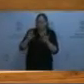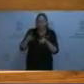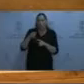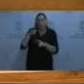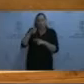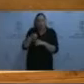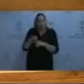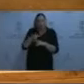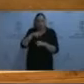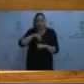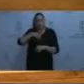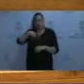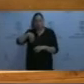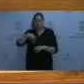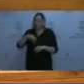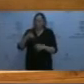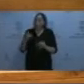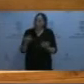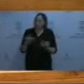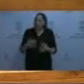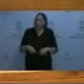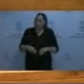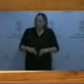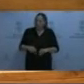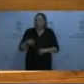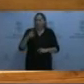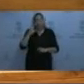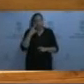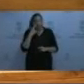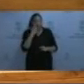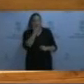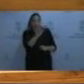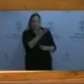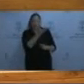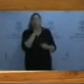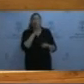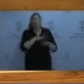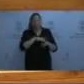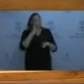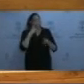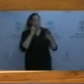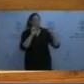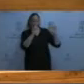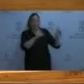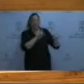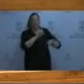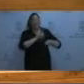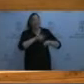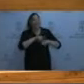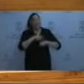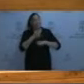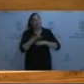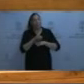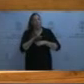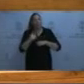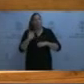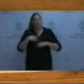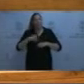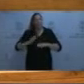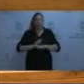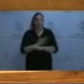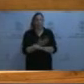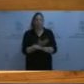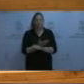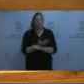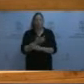presidencia han de ser tenidas en cuenta. Simplemente, fíjese usted, para eso hemos puesto los monitores, el tiempo que lleva de exceso. No sé, señor presidente, todos los